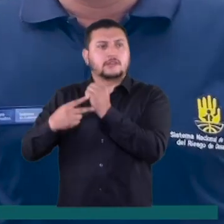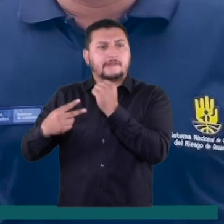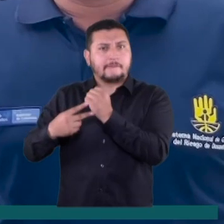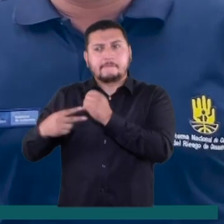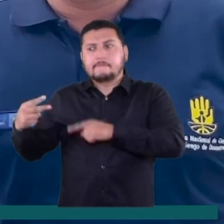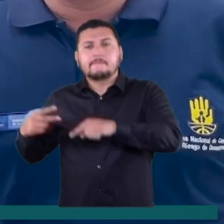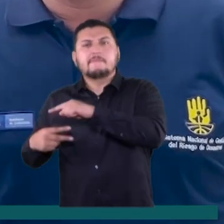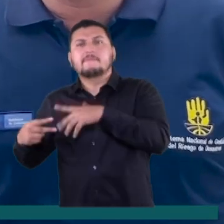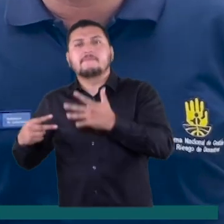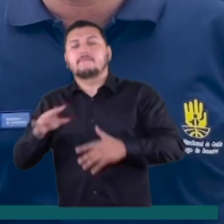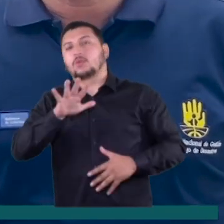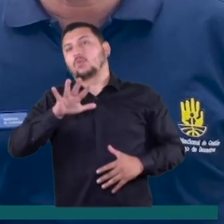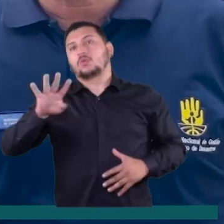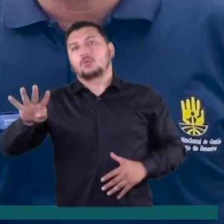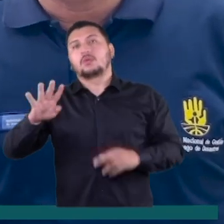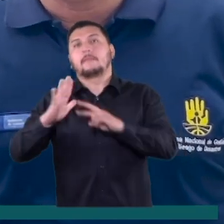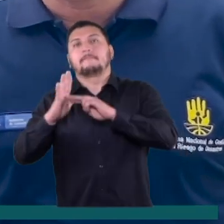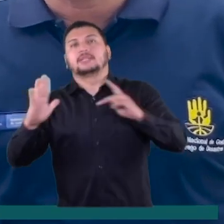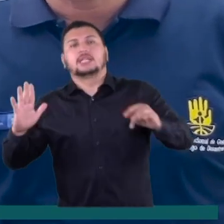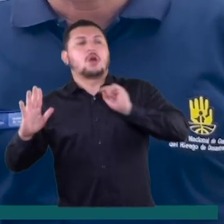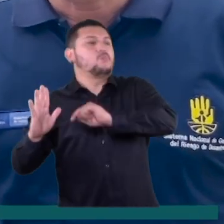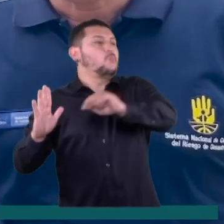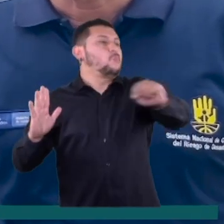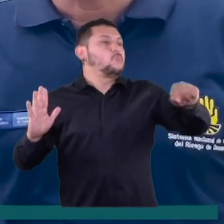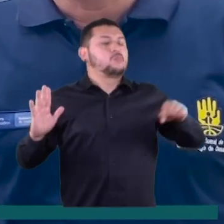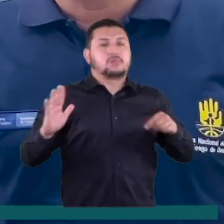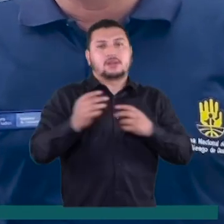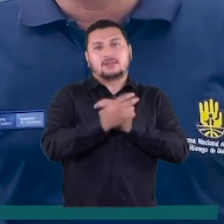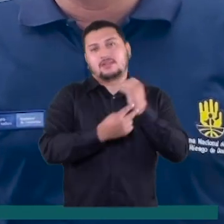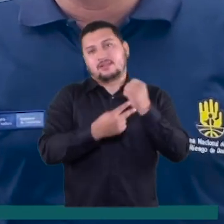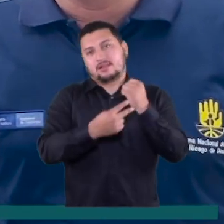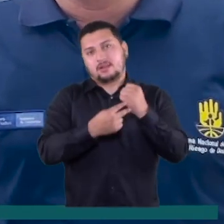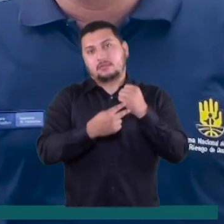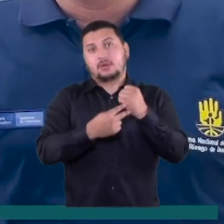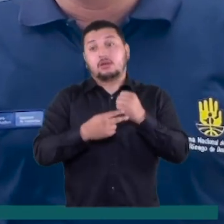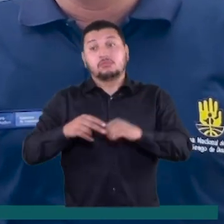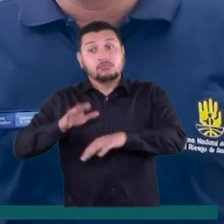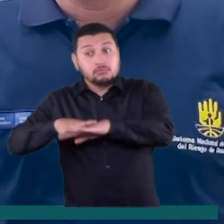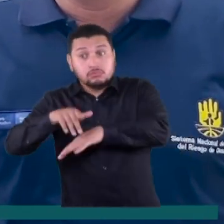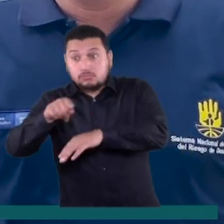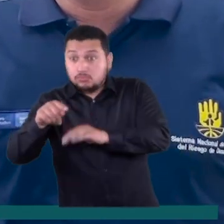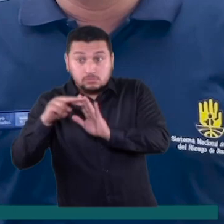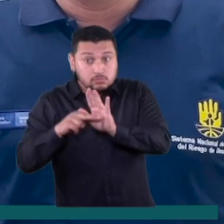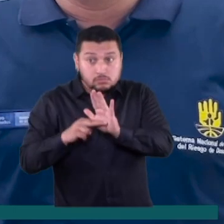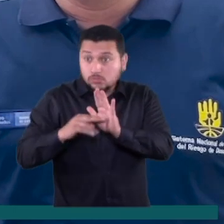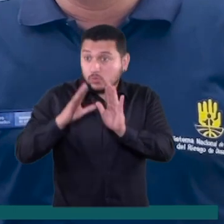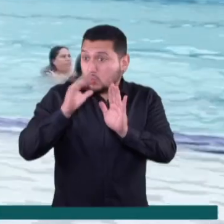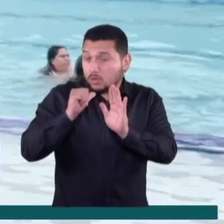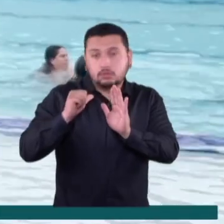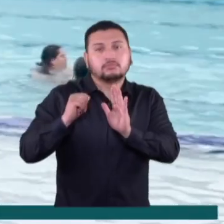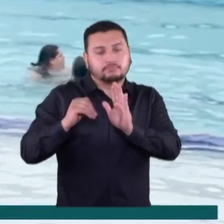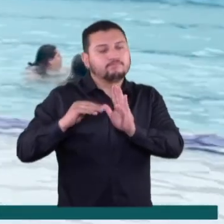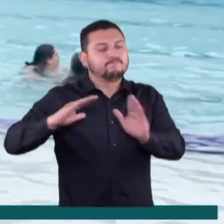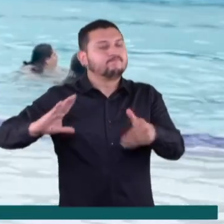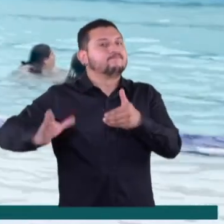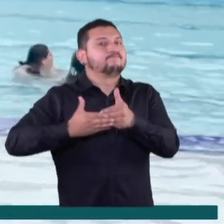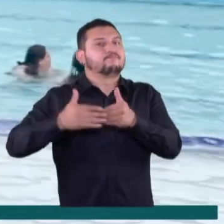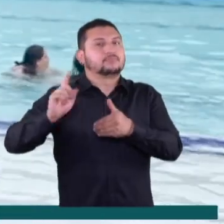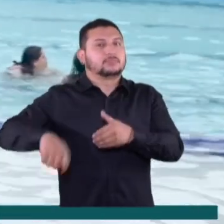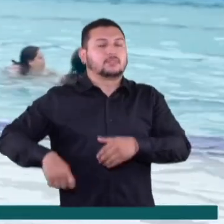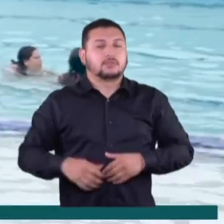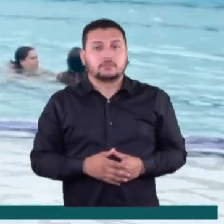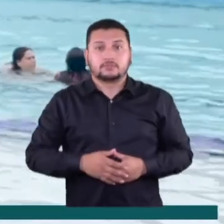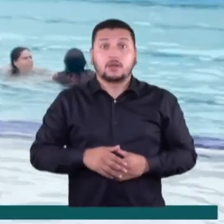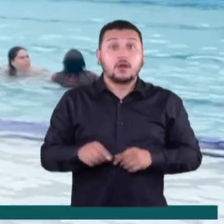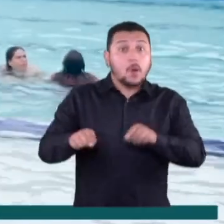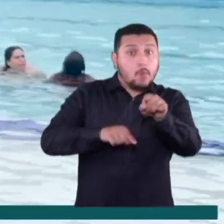de las 54 piscinas públicas de la ciudad, dejando en claro que los establecimientos que incumplan serán cerrados. La revisión de piscinas que